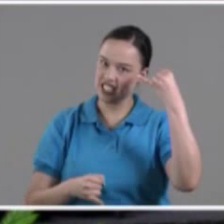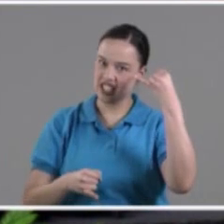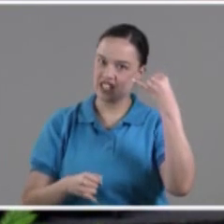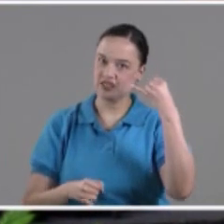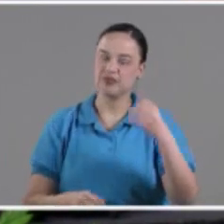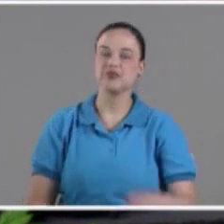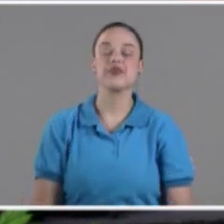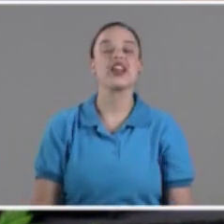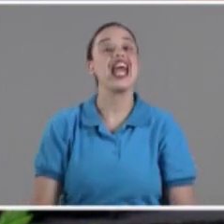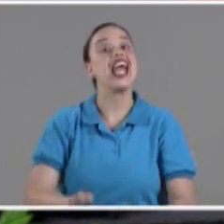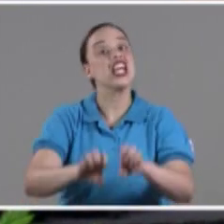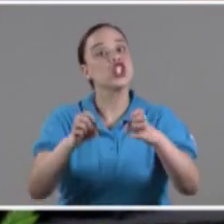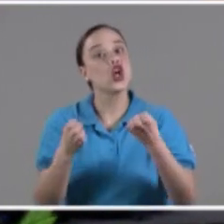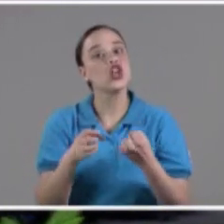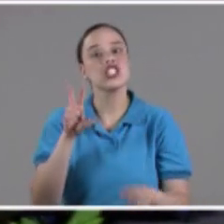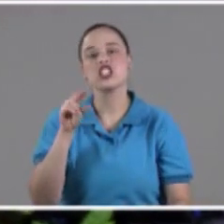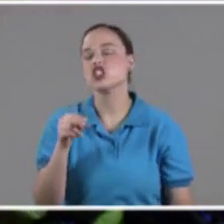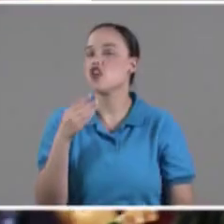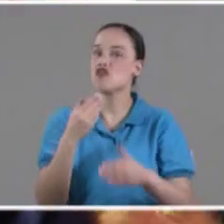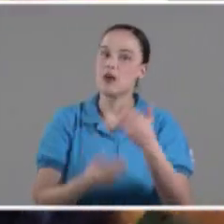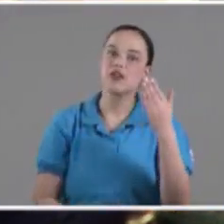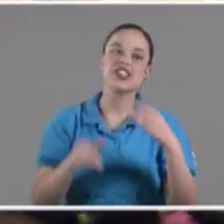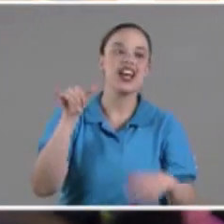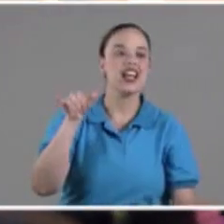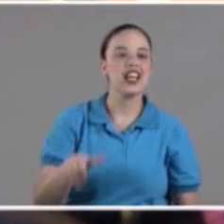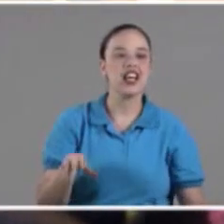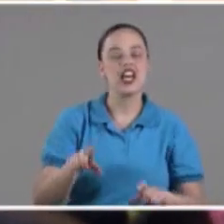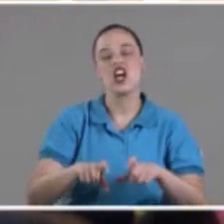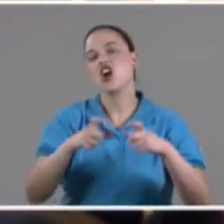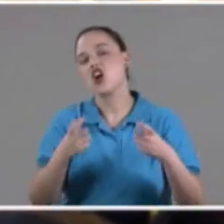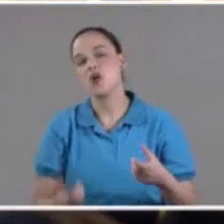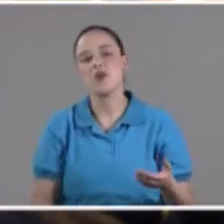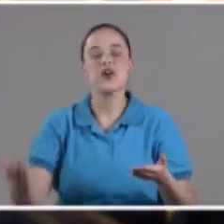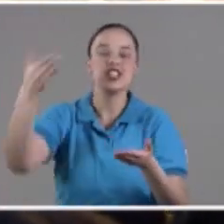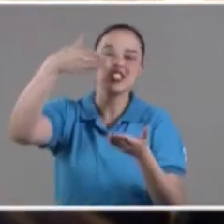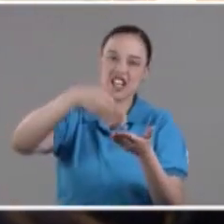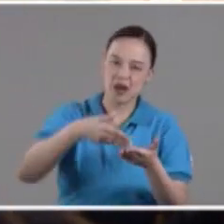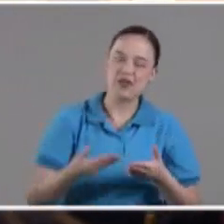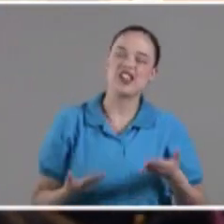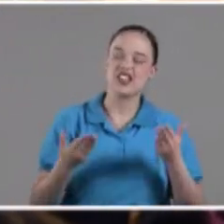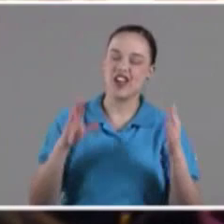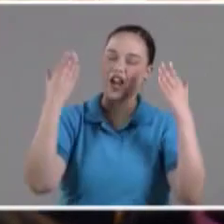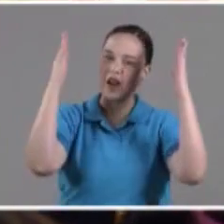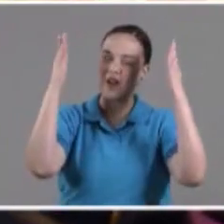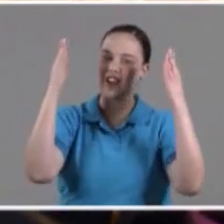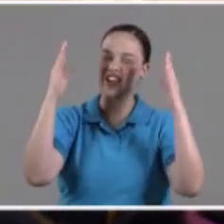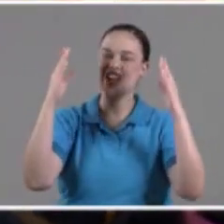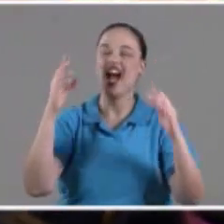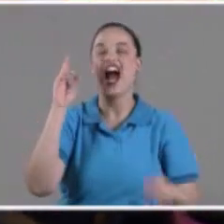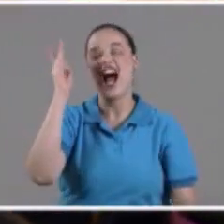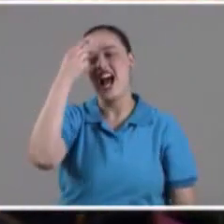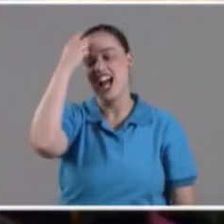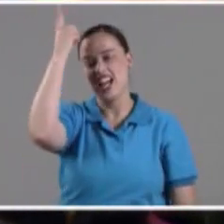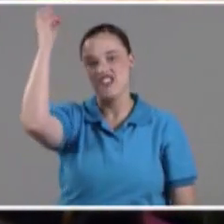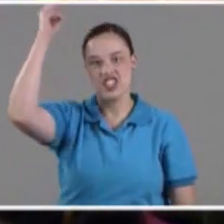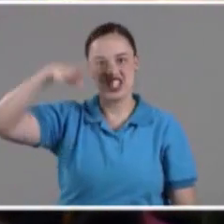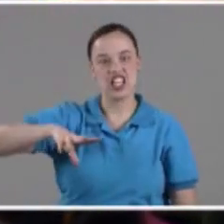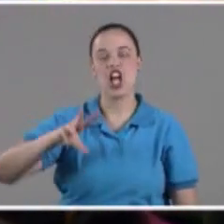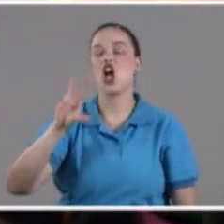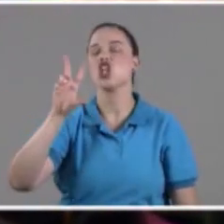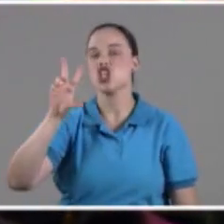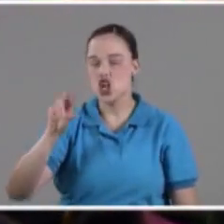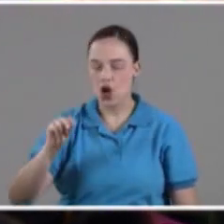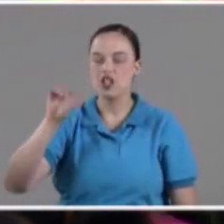así que no vamos a quedar como llegamos denle un aplauso bien fuerte al rey bendito no vamos